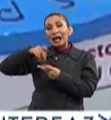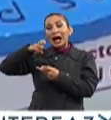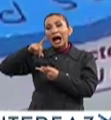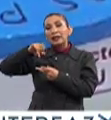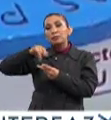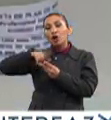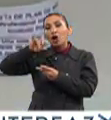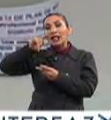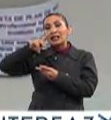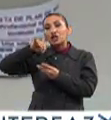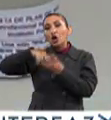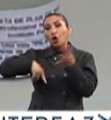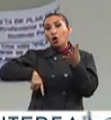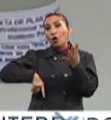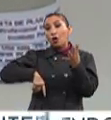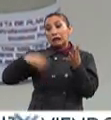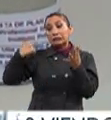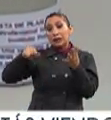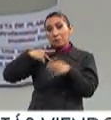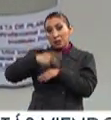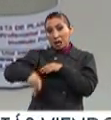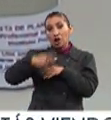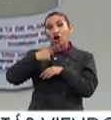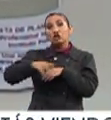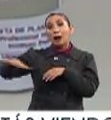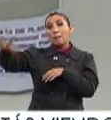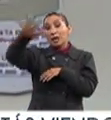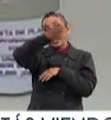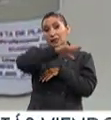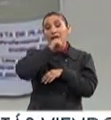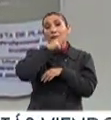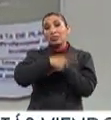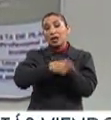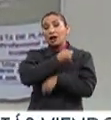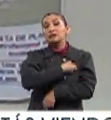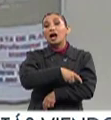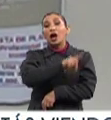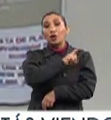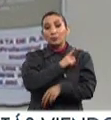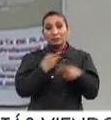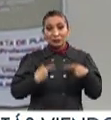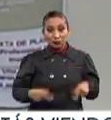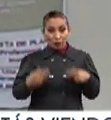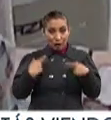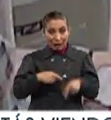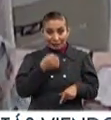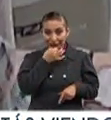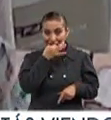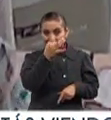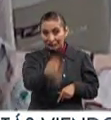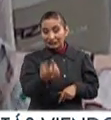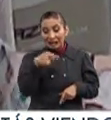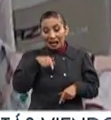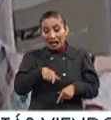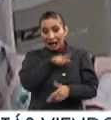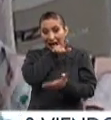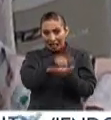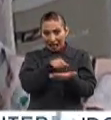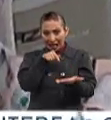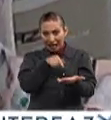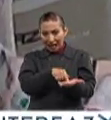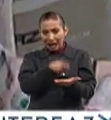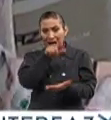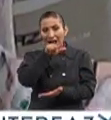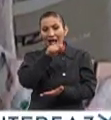cadmio, como litio, que son tóxicos para el ambiente y que dañan la salud de las personas. En nuestra legislación, hablando